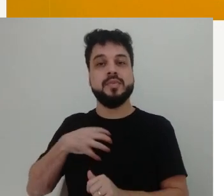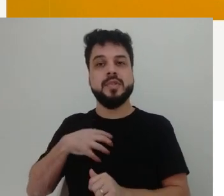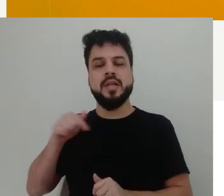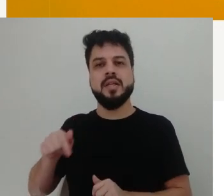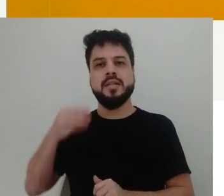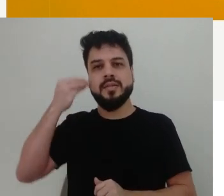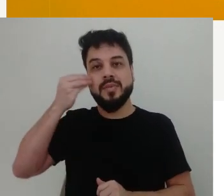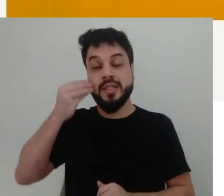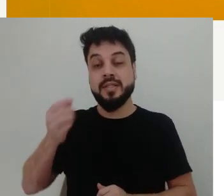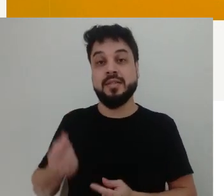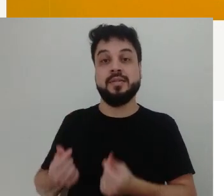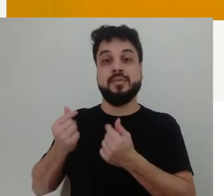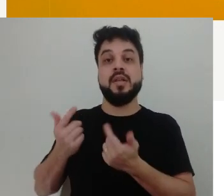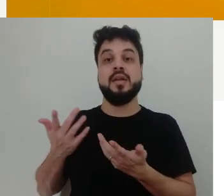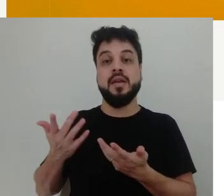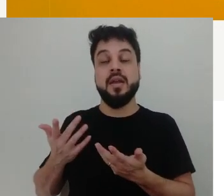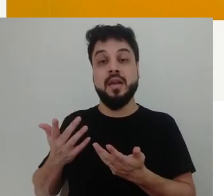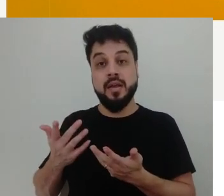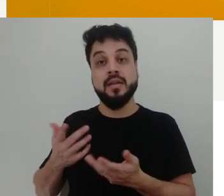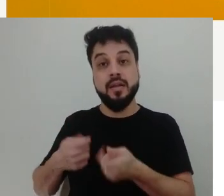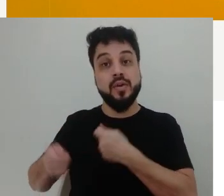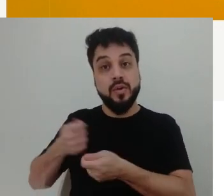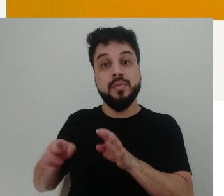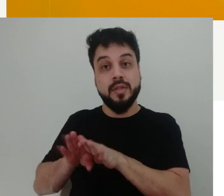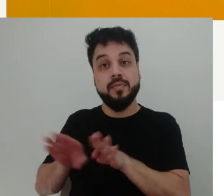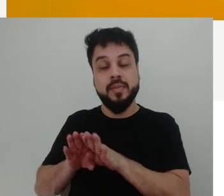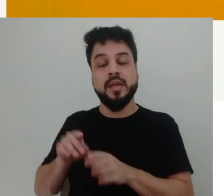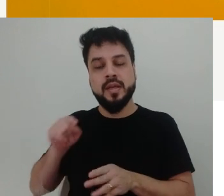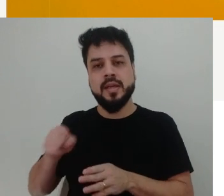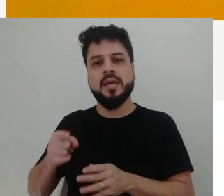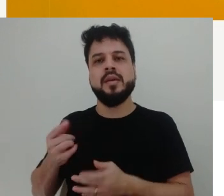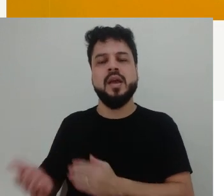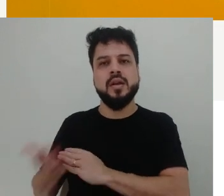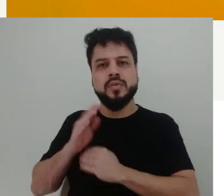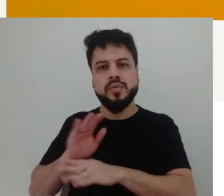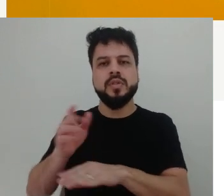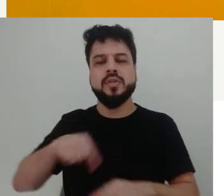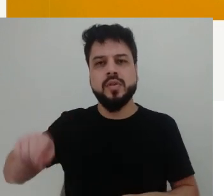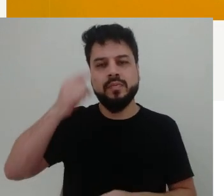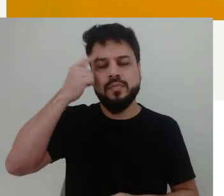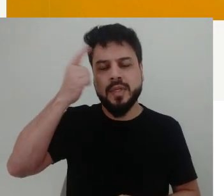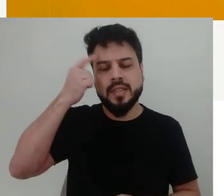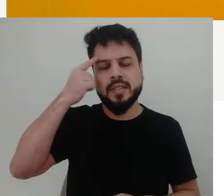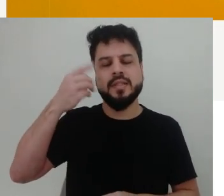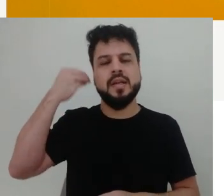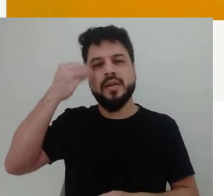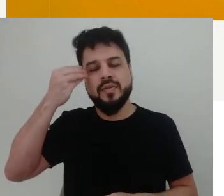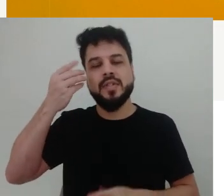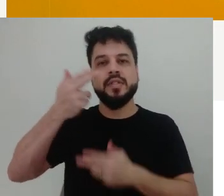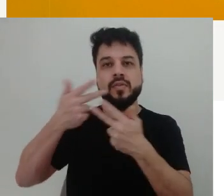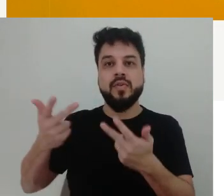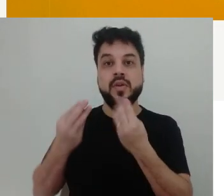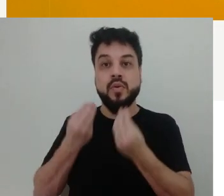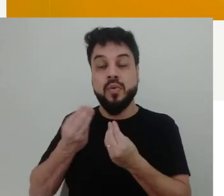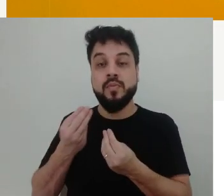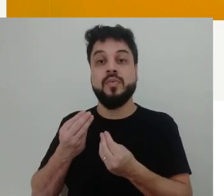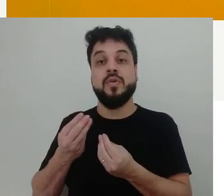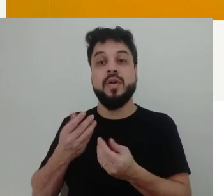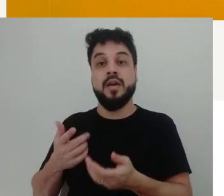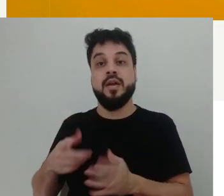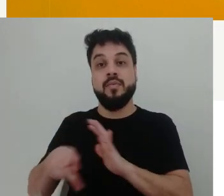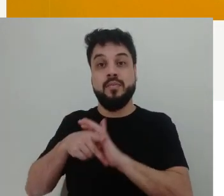então, 2,5 para cada um. Você começa, Eduardo? Obrigado. Sí,